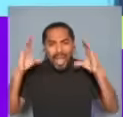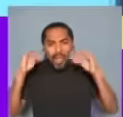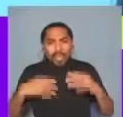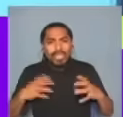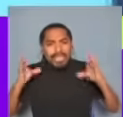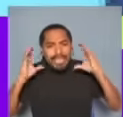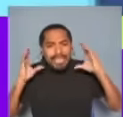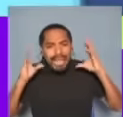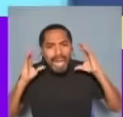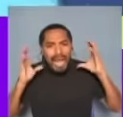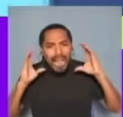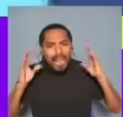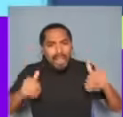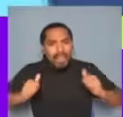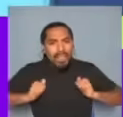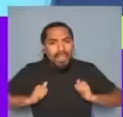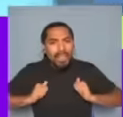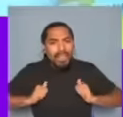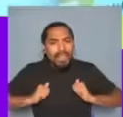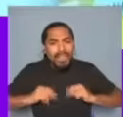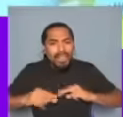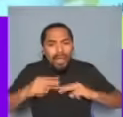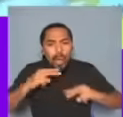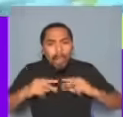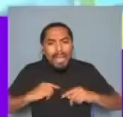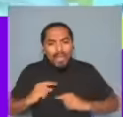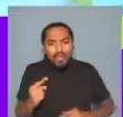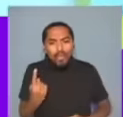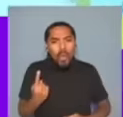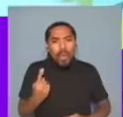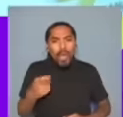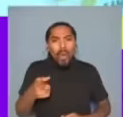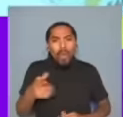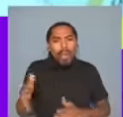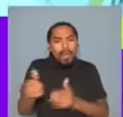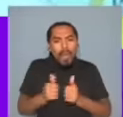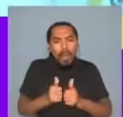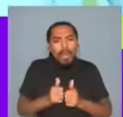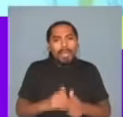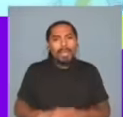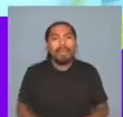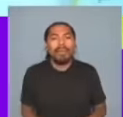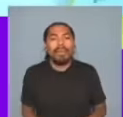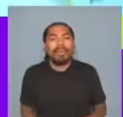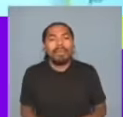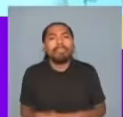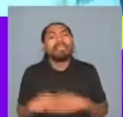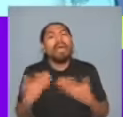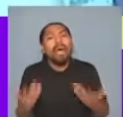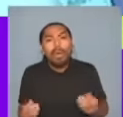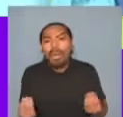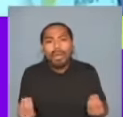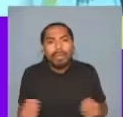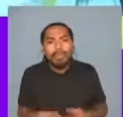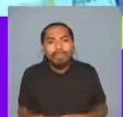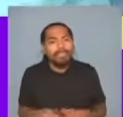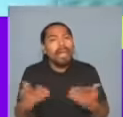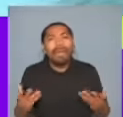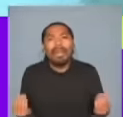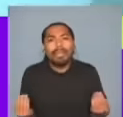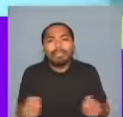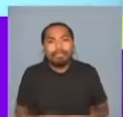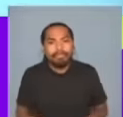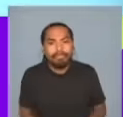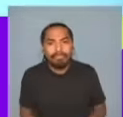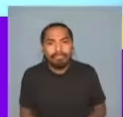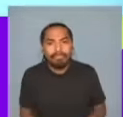radio sentada, cenando sola. Ponía la radio adelante, estaba cenando sola y ustedes eran mi compañía. ¿Qué voy a hacer ahora?